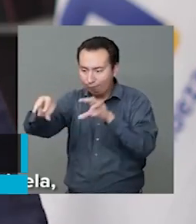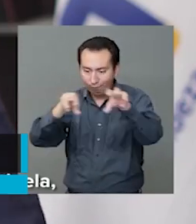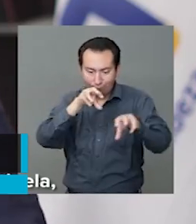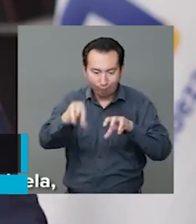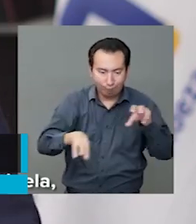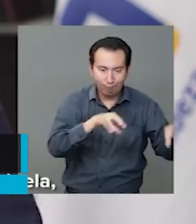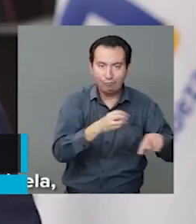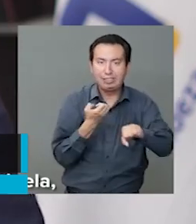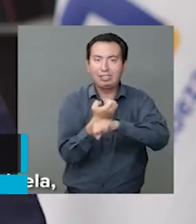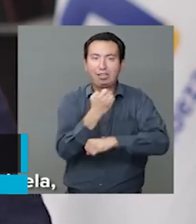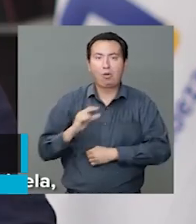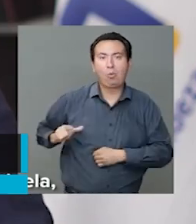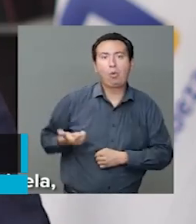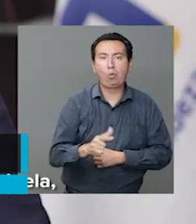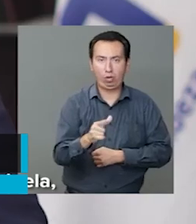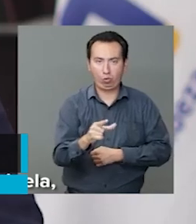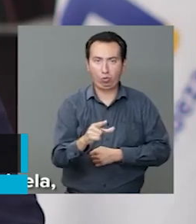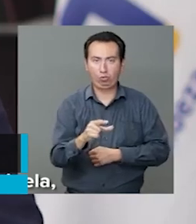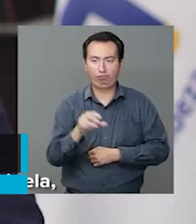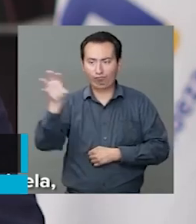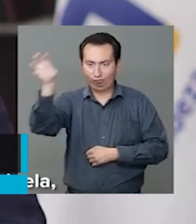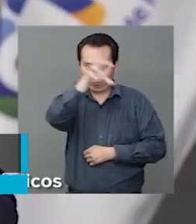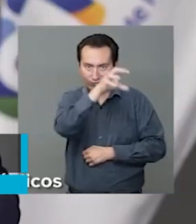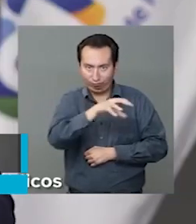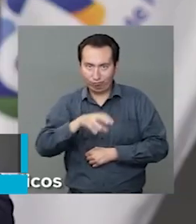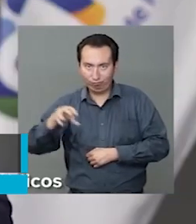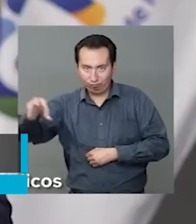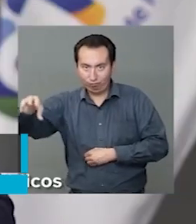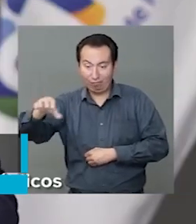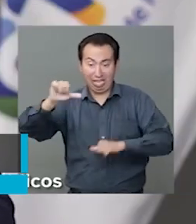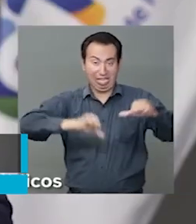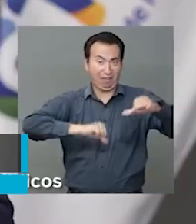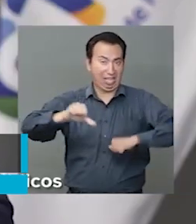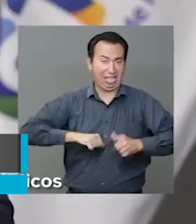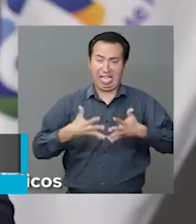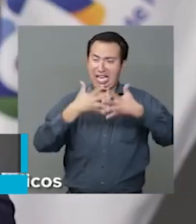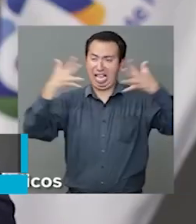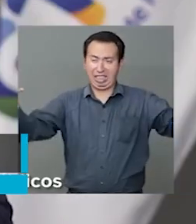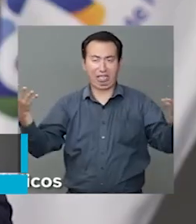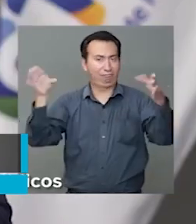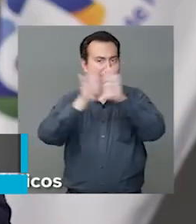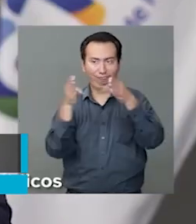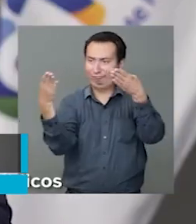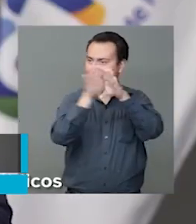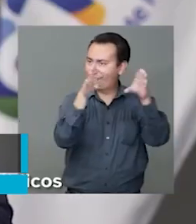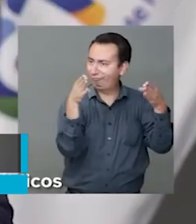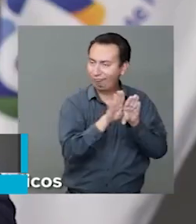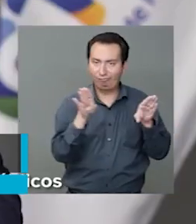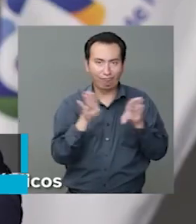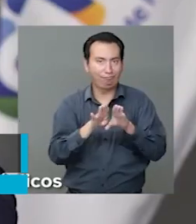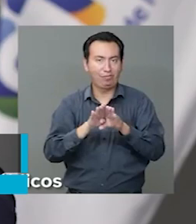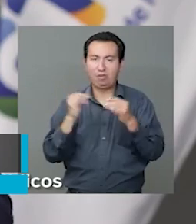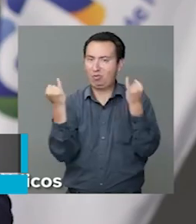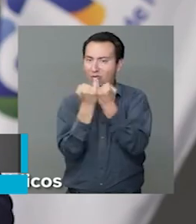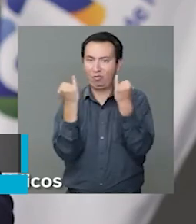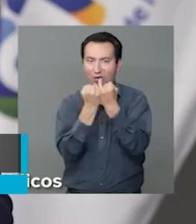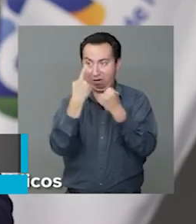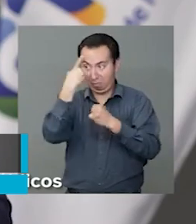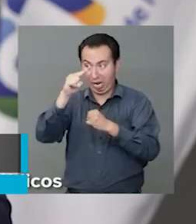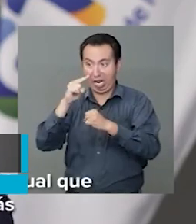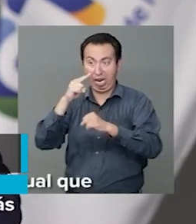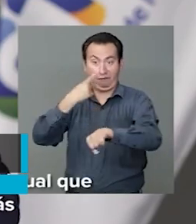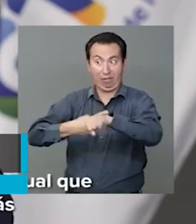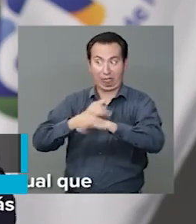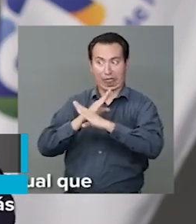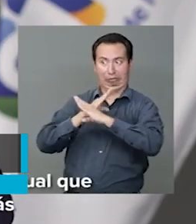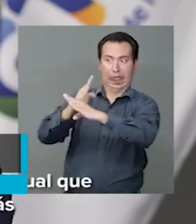epidemiológica centinela que están por todo el estado hemos suspendido eventos masivos hemos cerrado espacios públicos como una medida de